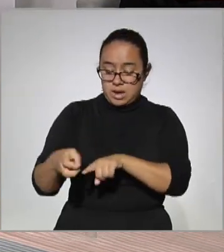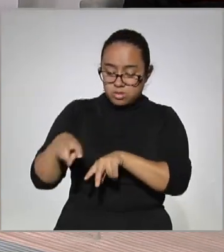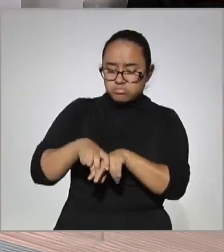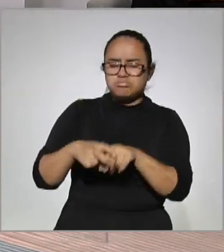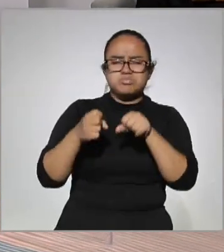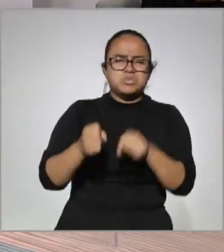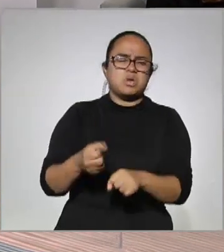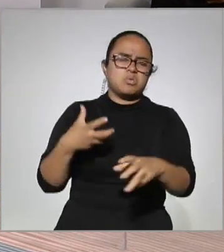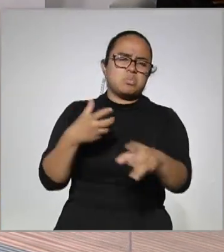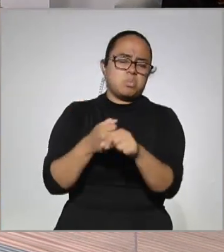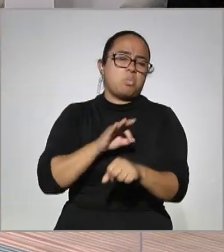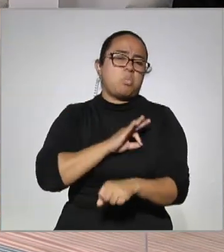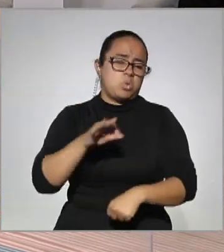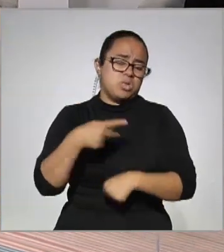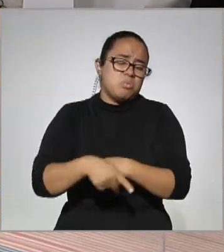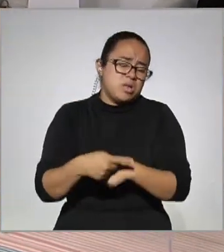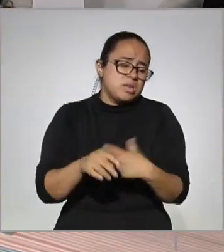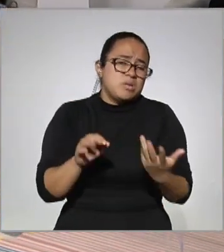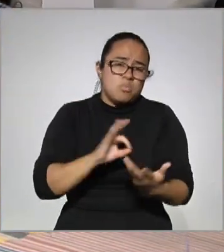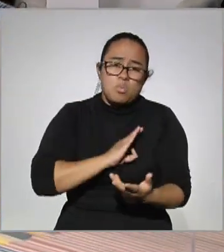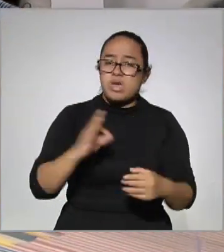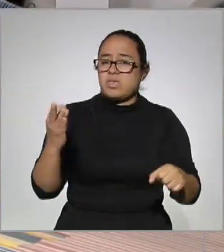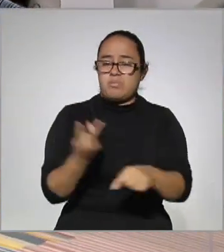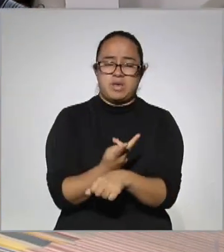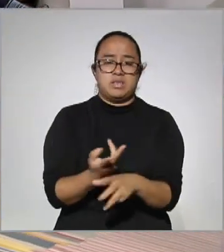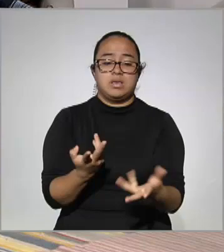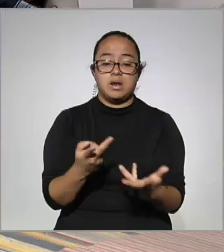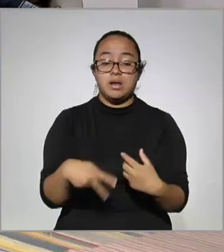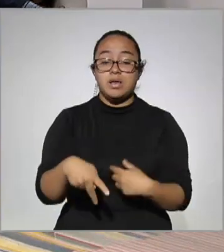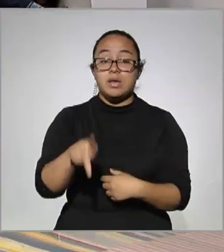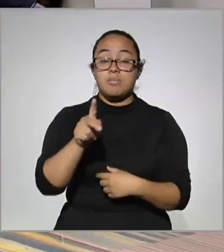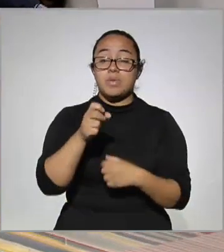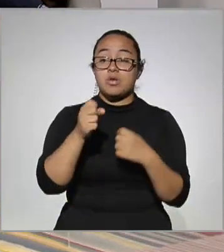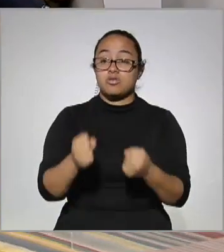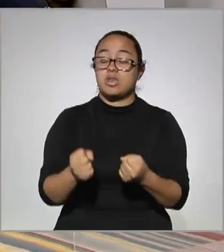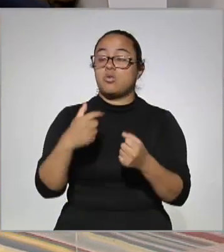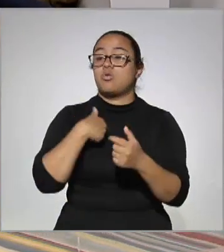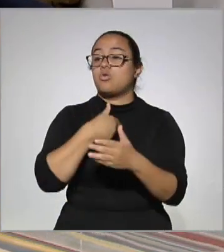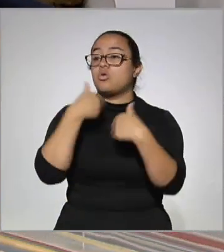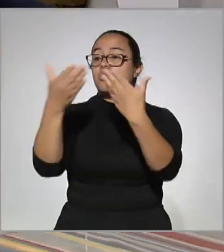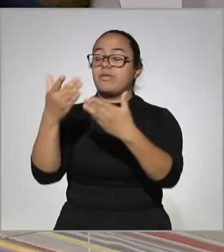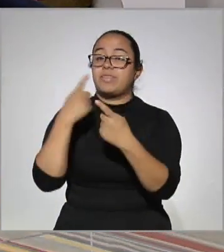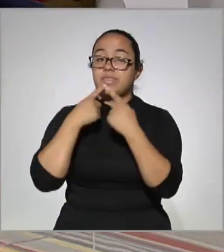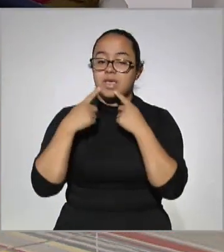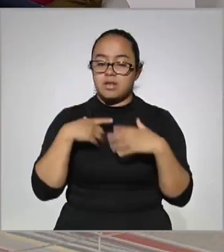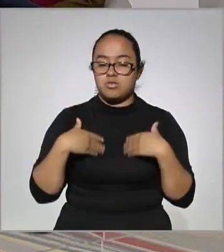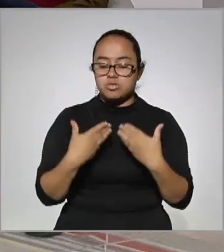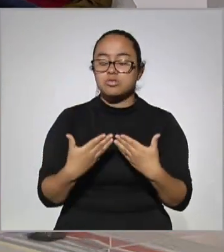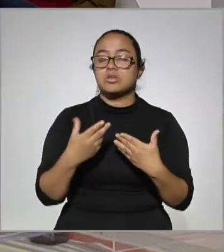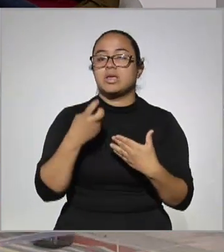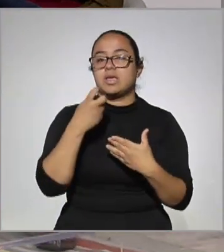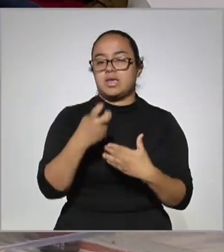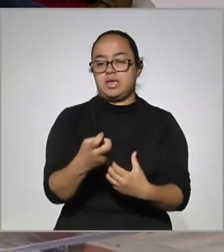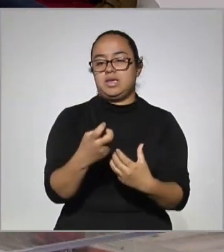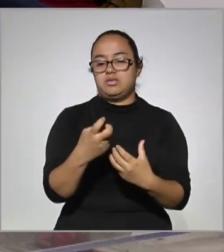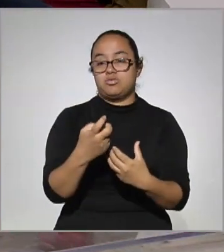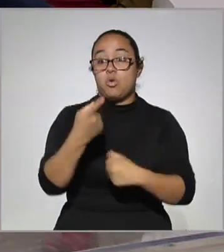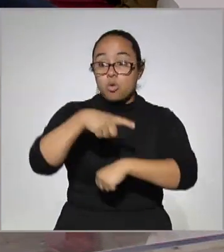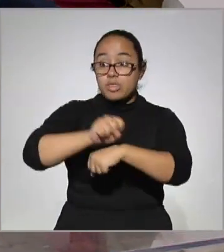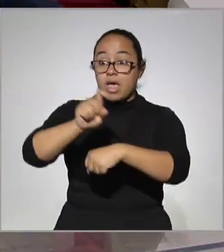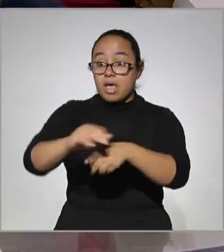de que choque? Pues sí hay un riesgo de que choque, pero el beneficio de que voy a llegar a trabajar a Diálogos a tiempo es muchísimo mayor que voy a chocar cada